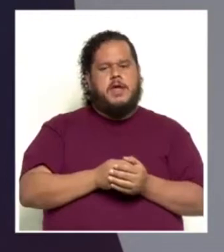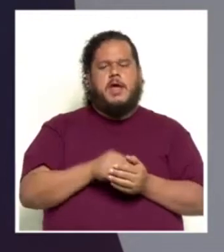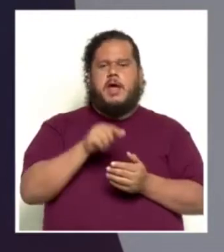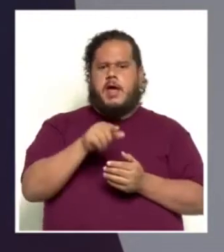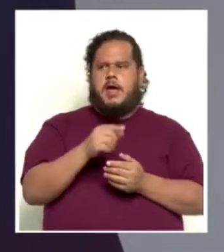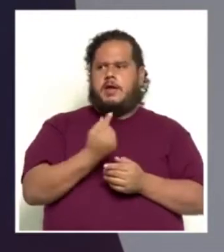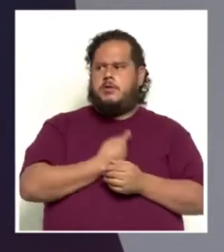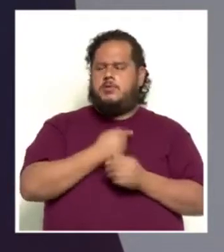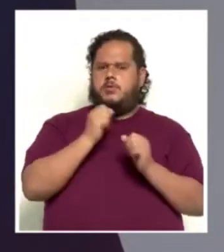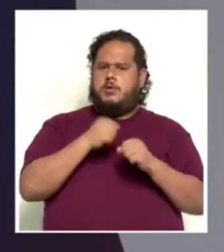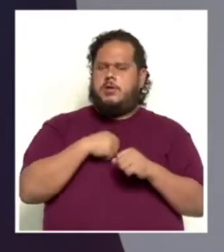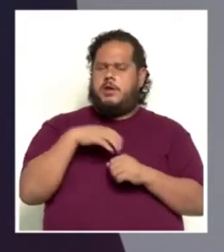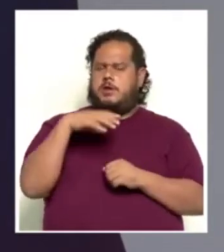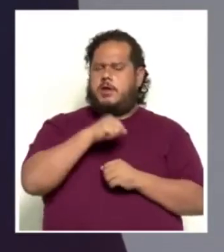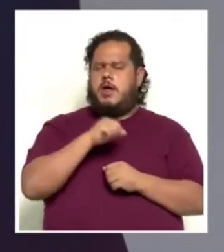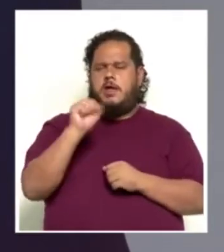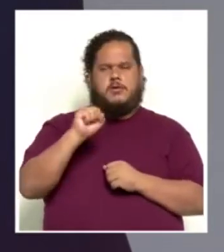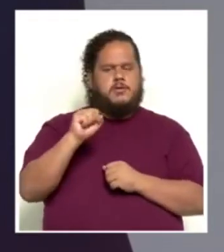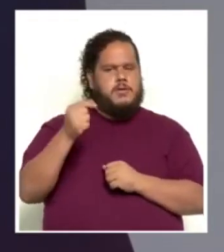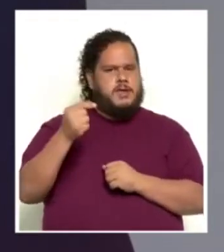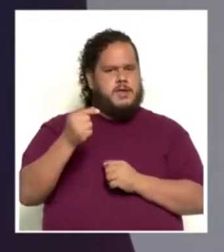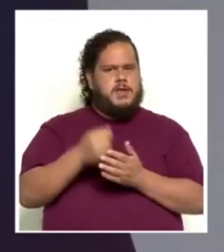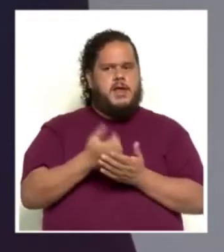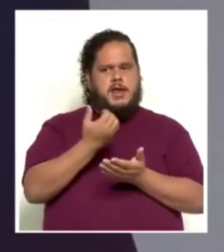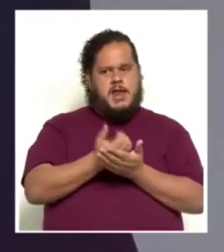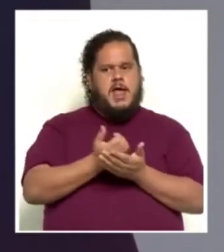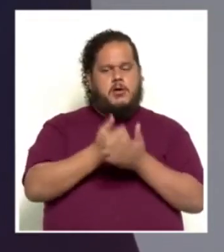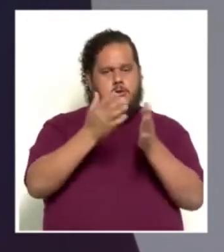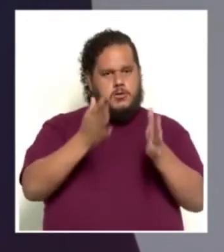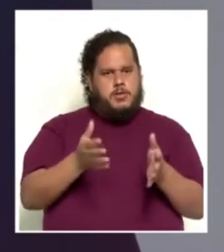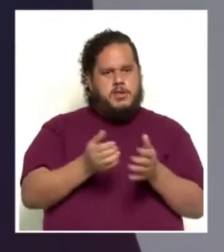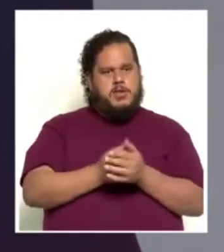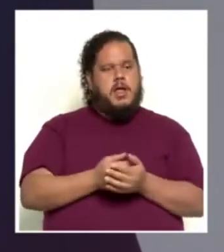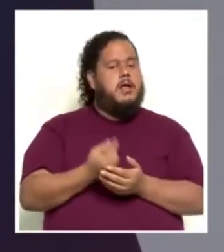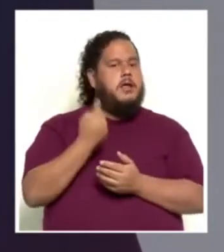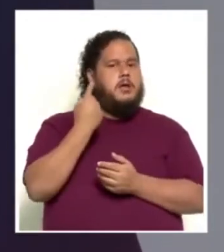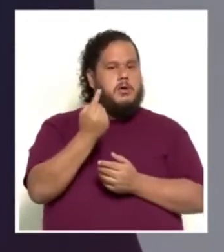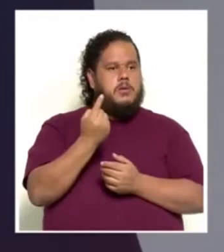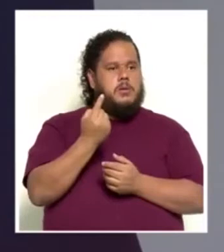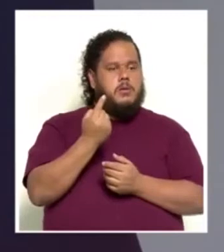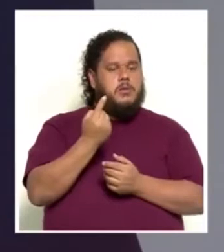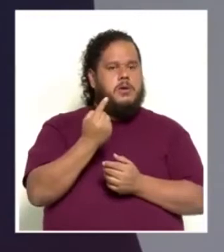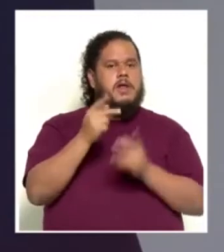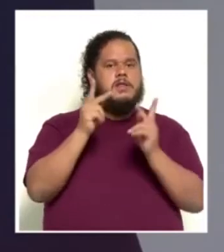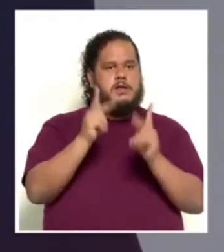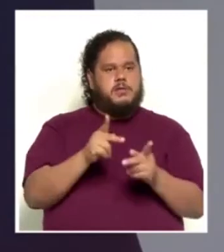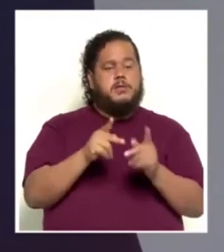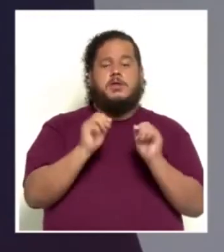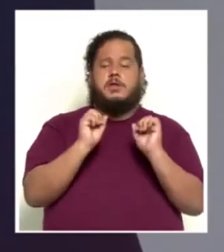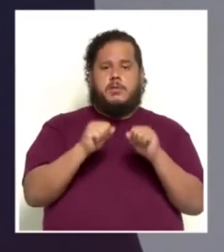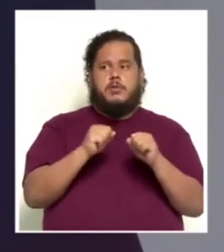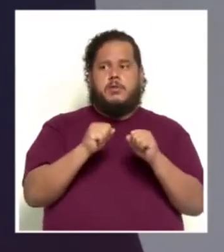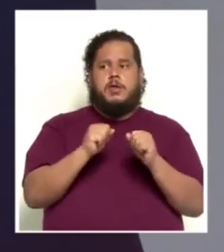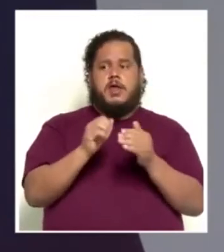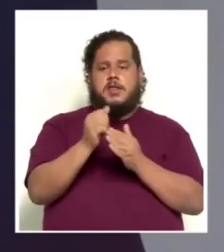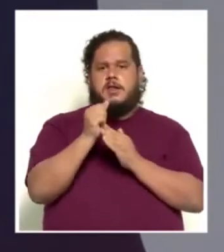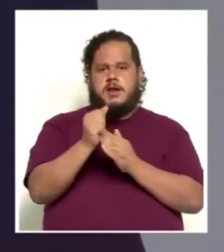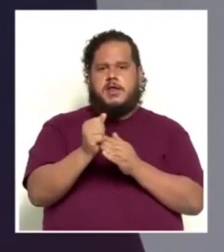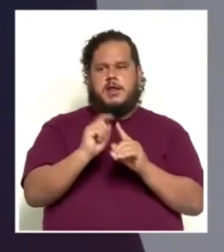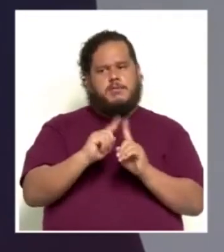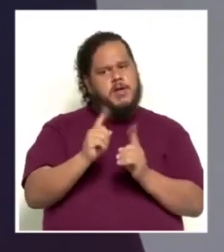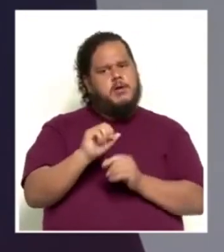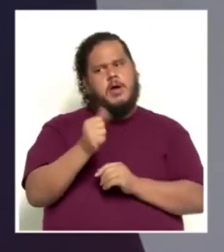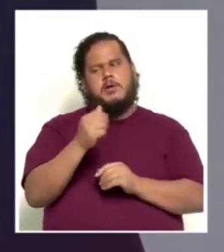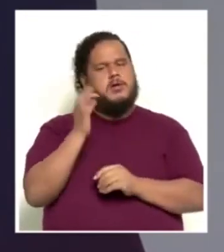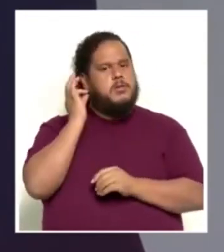podría identificar a Sofía Guillén, la economista Sofía Guillén, como una de las personas que podría encabezar, pero también hay